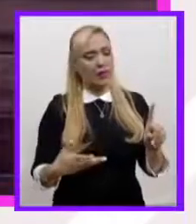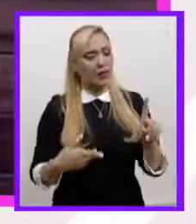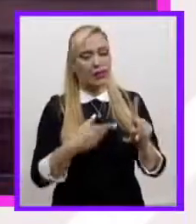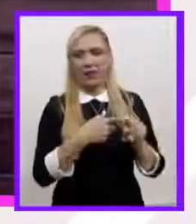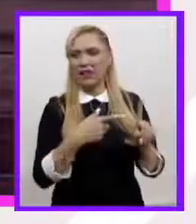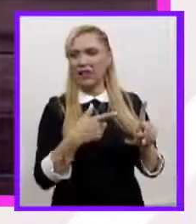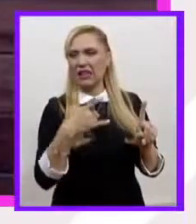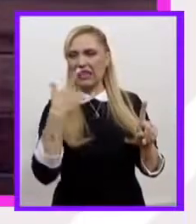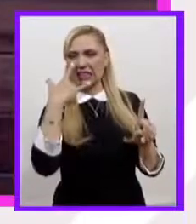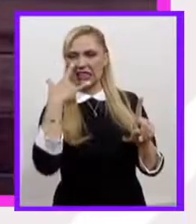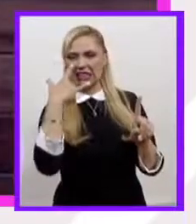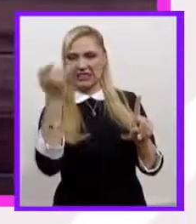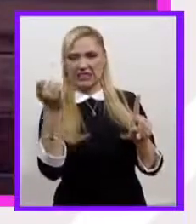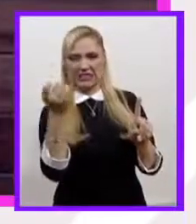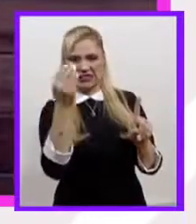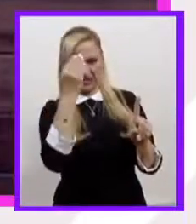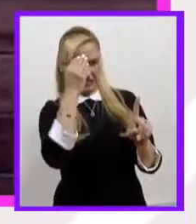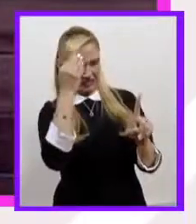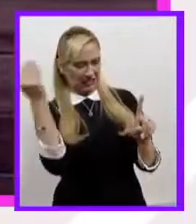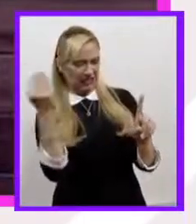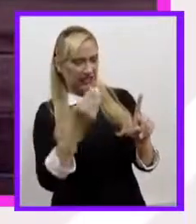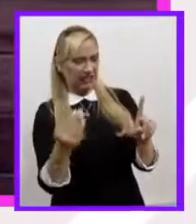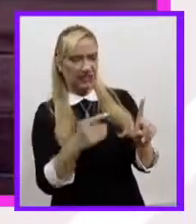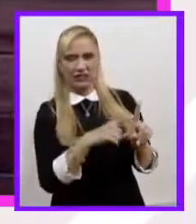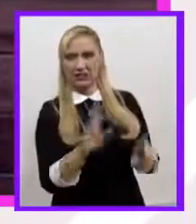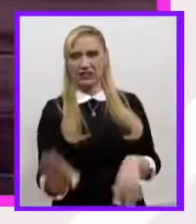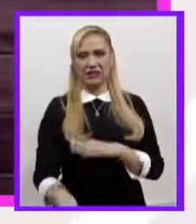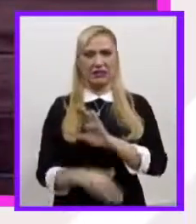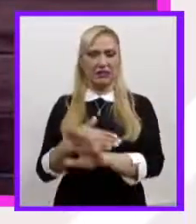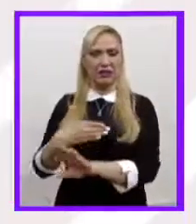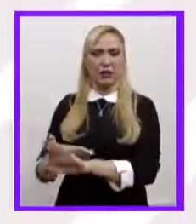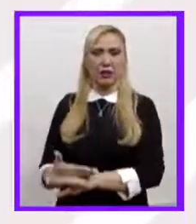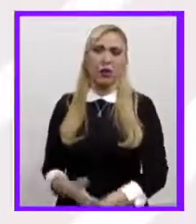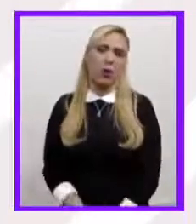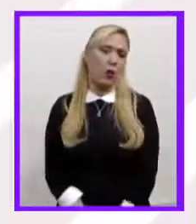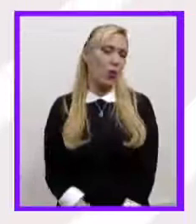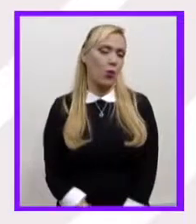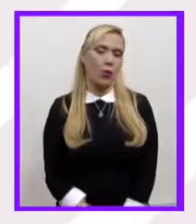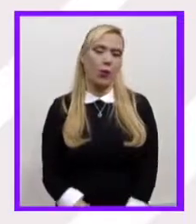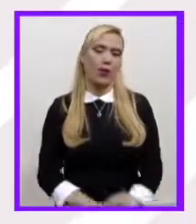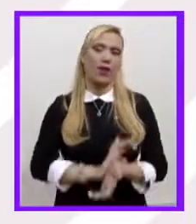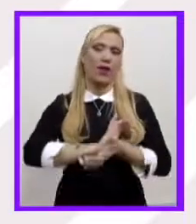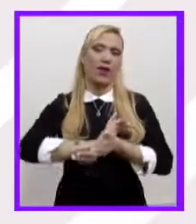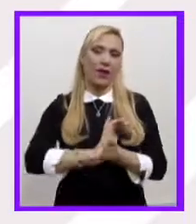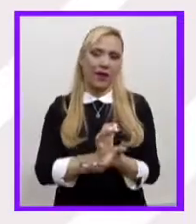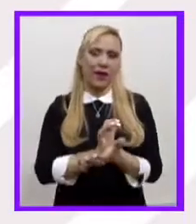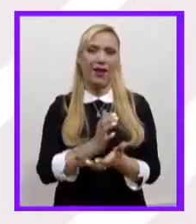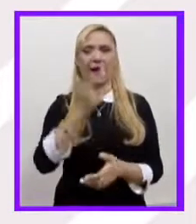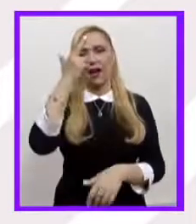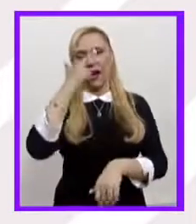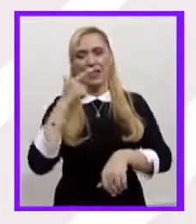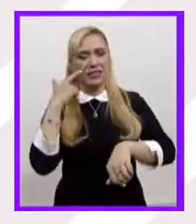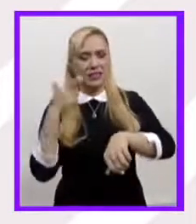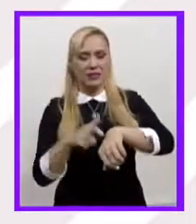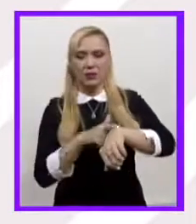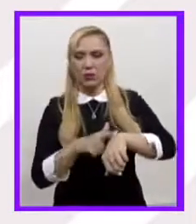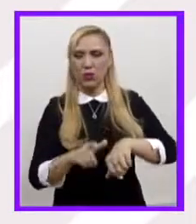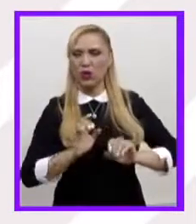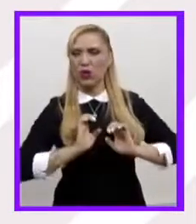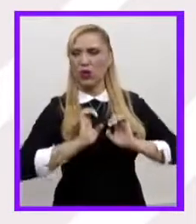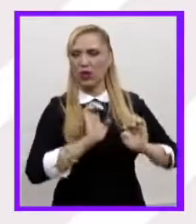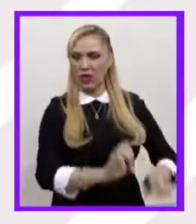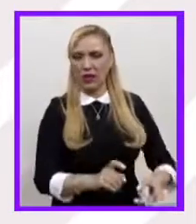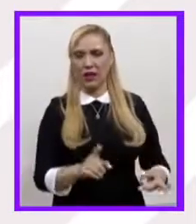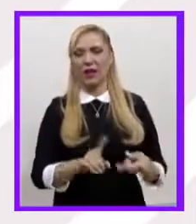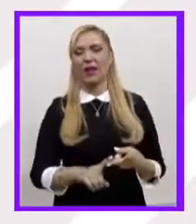anómalo, anormal, ¿no? Que transgrede cuando se trata la discriminación, como el propio racismo y el sexismo, de una